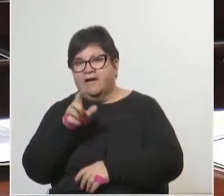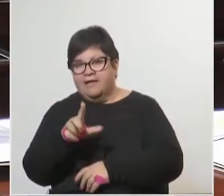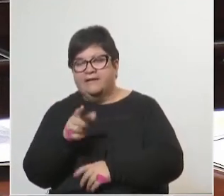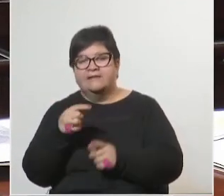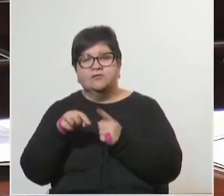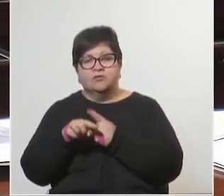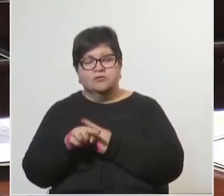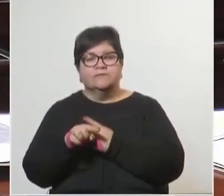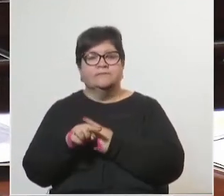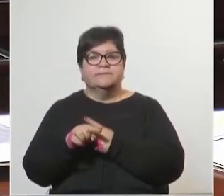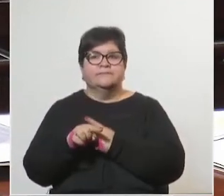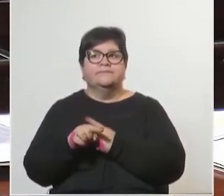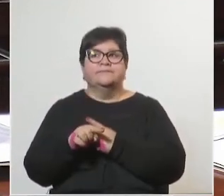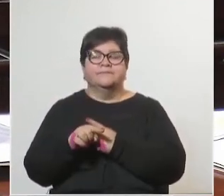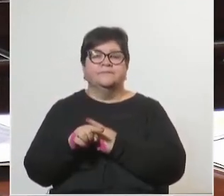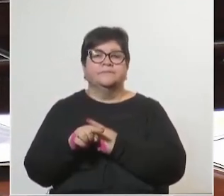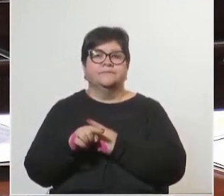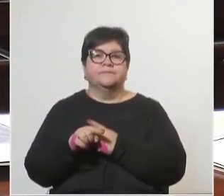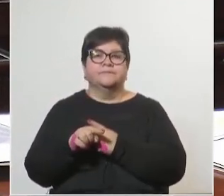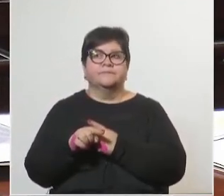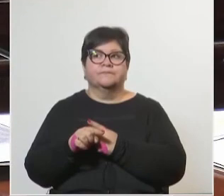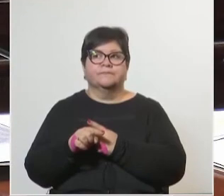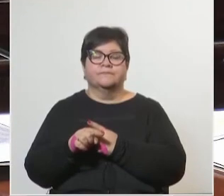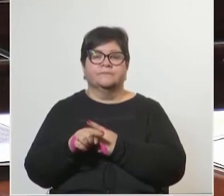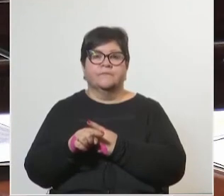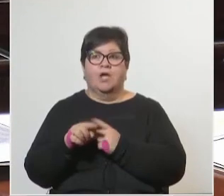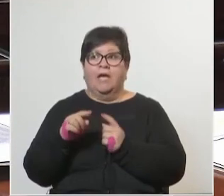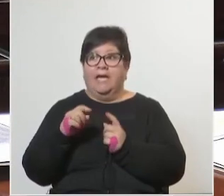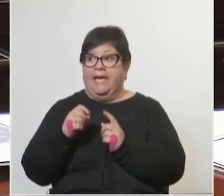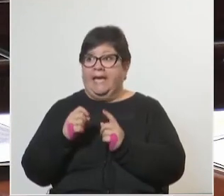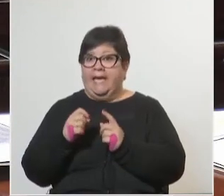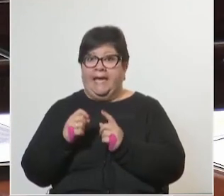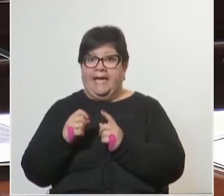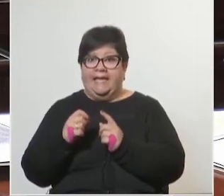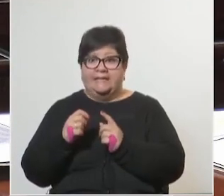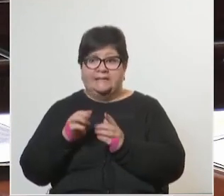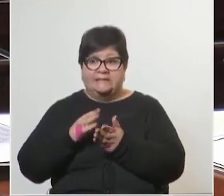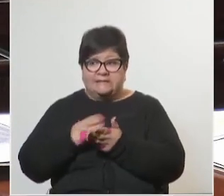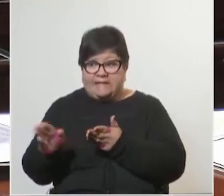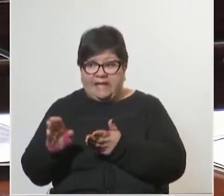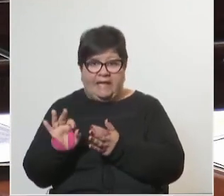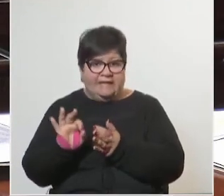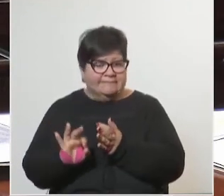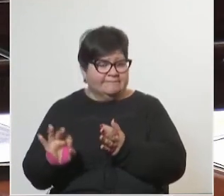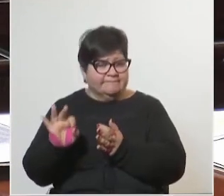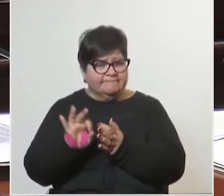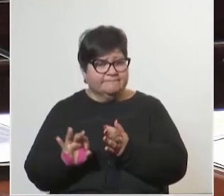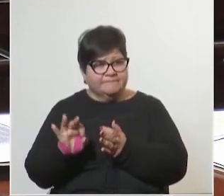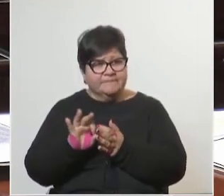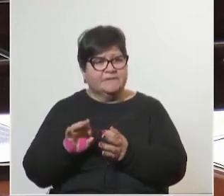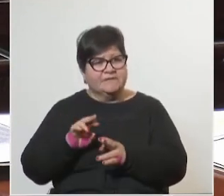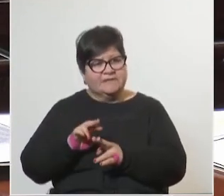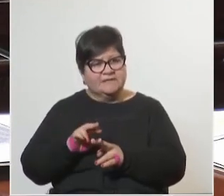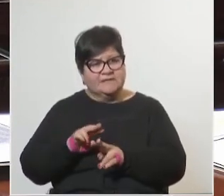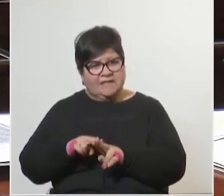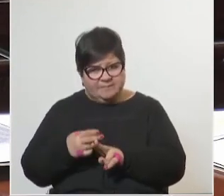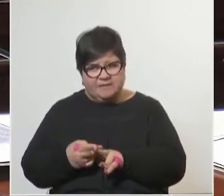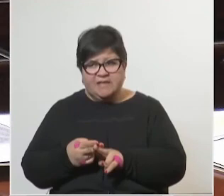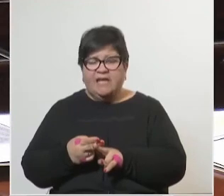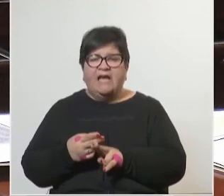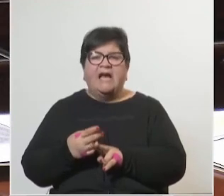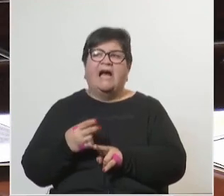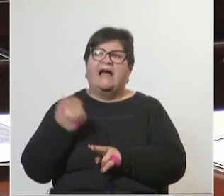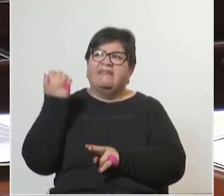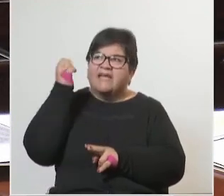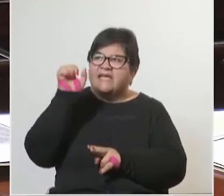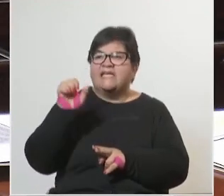En principio, yo creo que no debería excluirse ninguno. Aquí se ha hablado reiteradamente de excluir delitos.